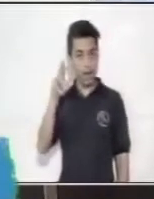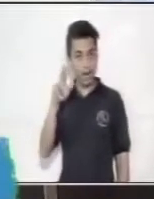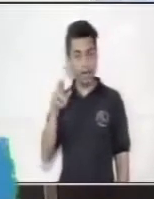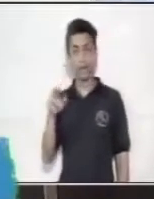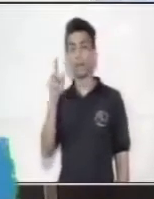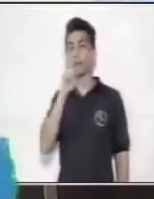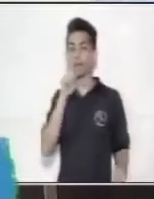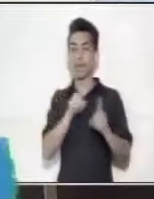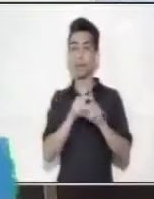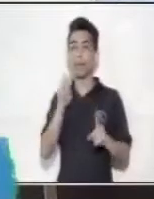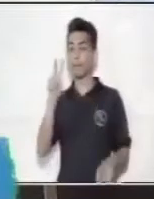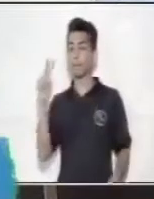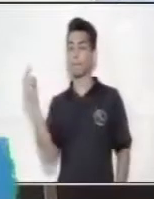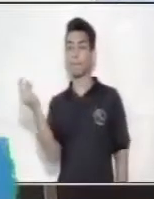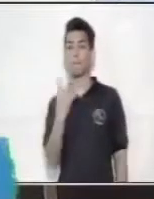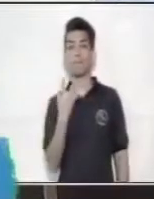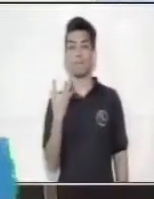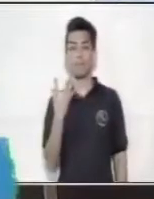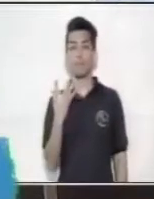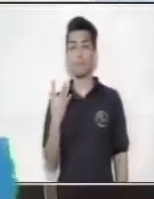nosotros. Vamos a escribir aquí.